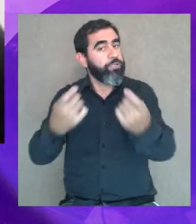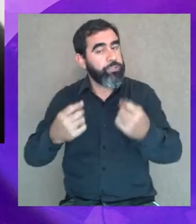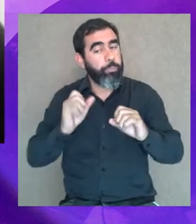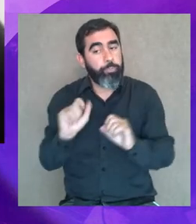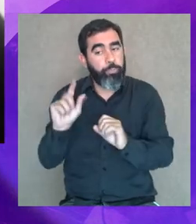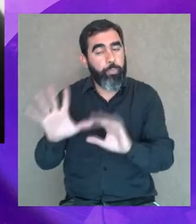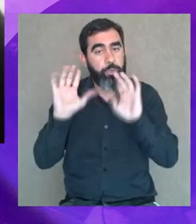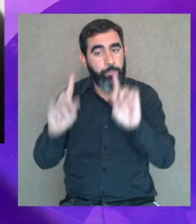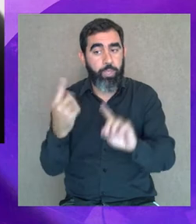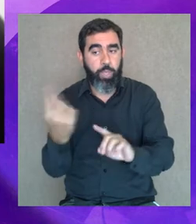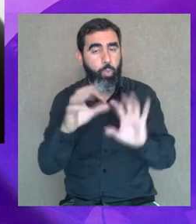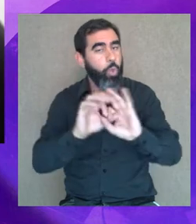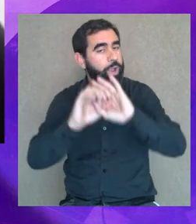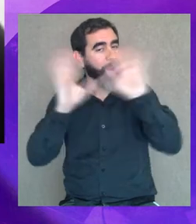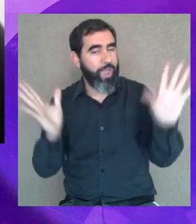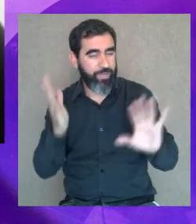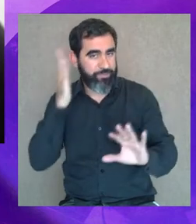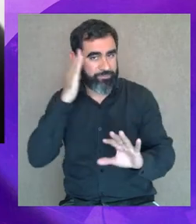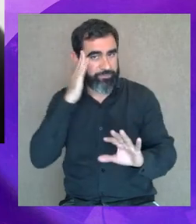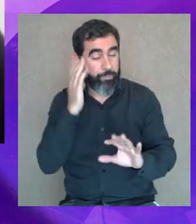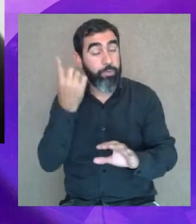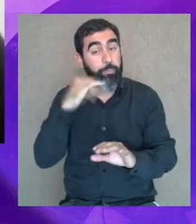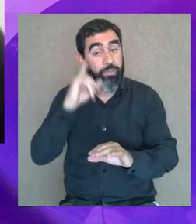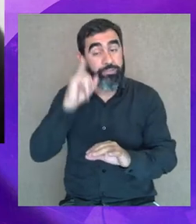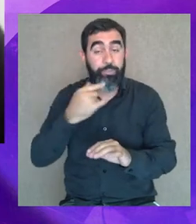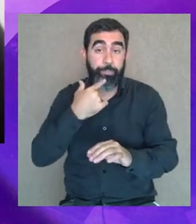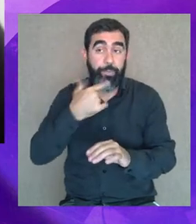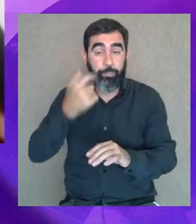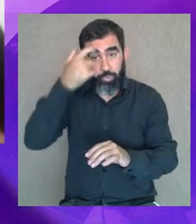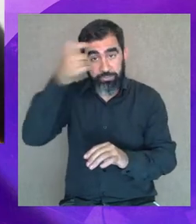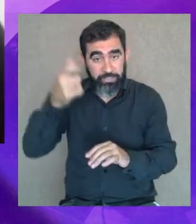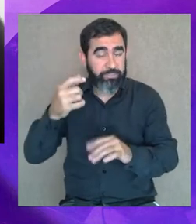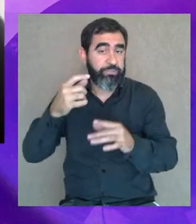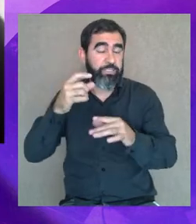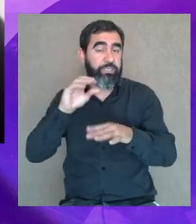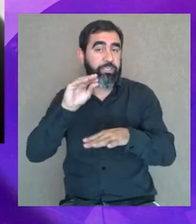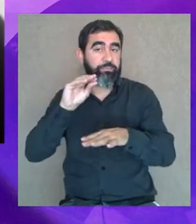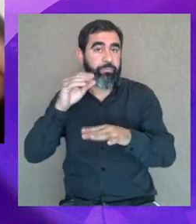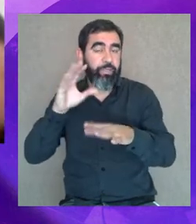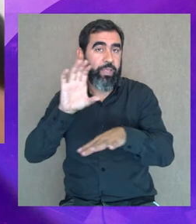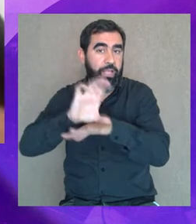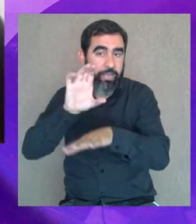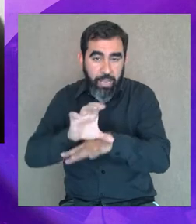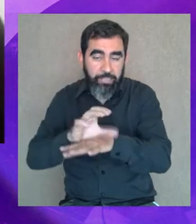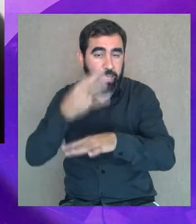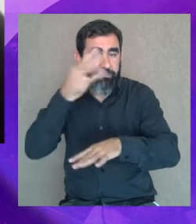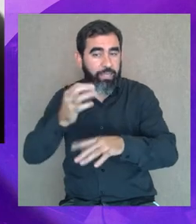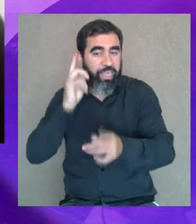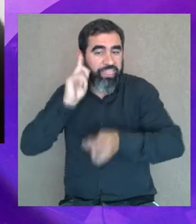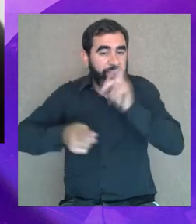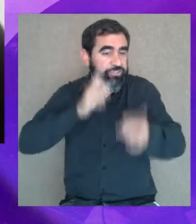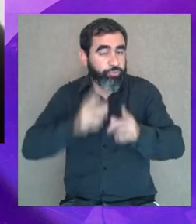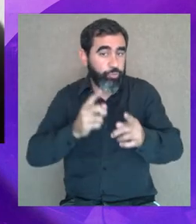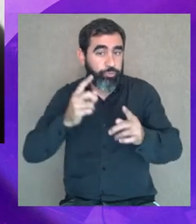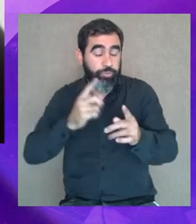creo que muy firme muy clara pero si vas a la ciencia si vas a la academia si vas a los puestos realmente de toma de